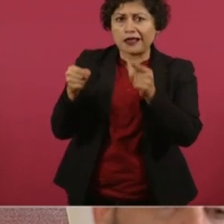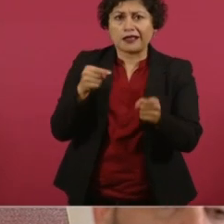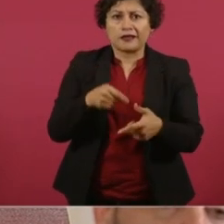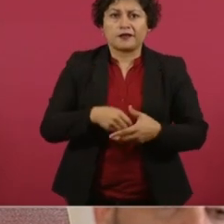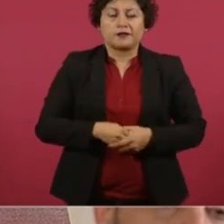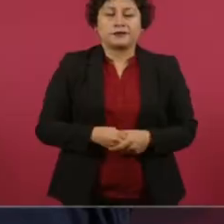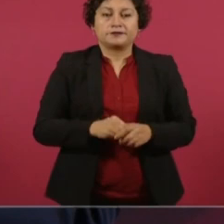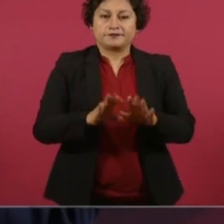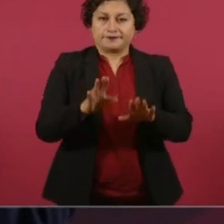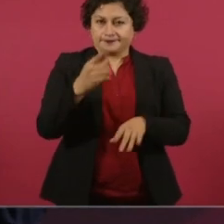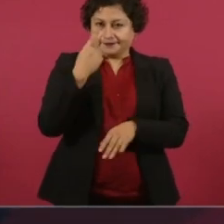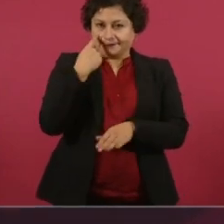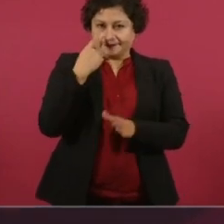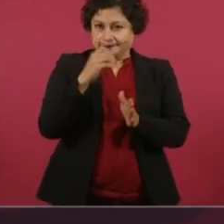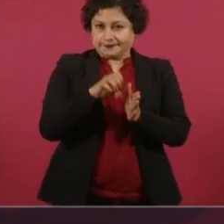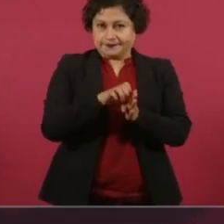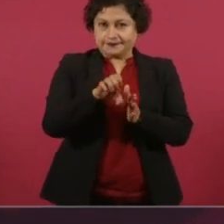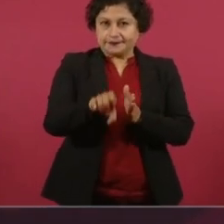Veía yo a